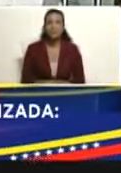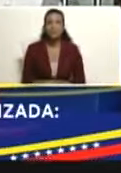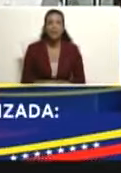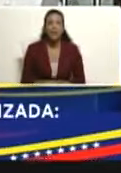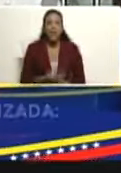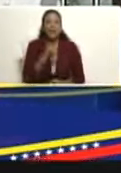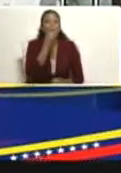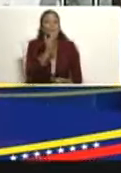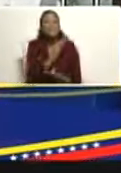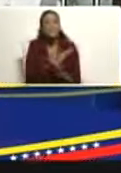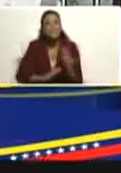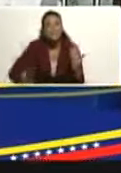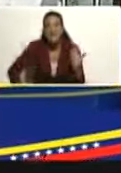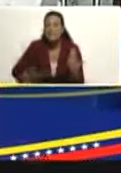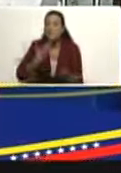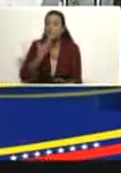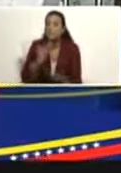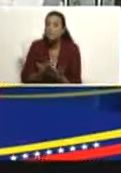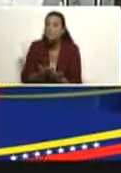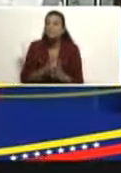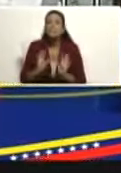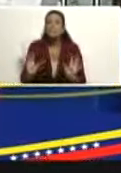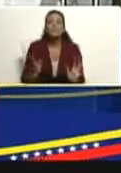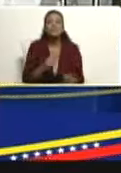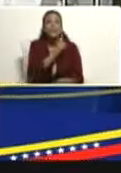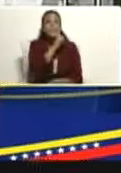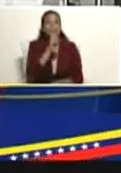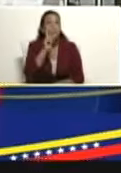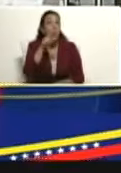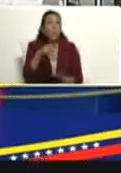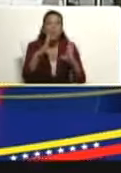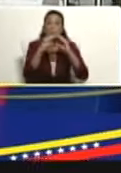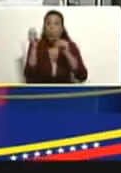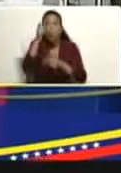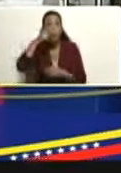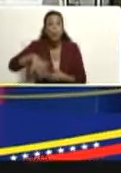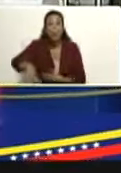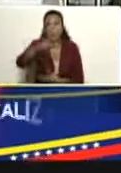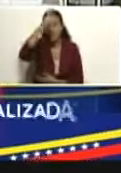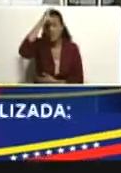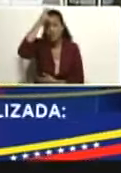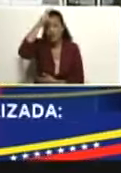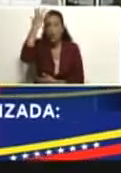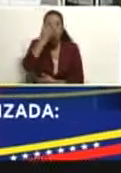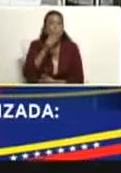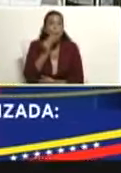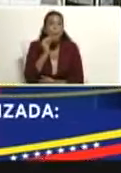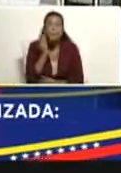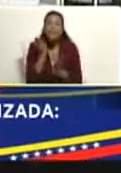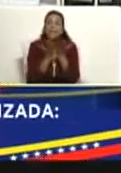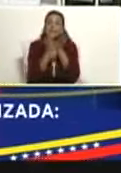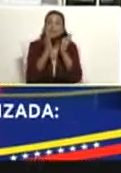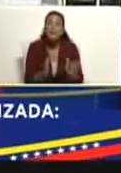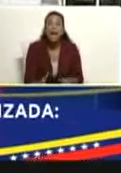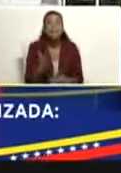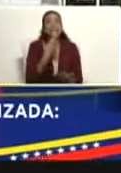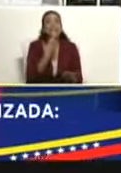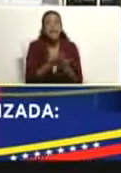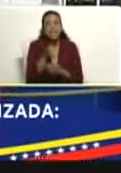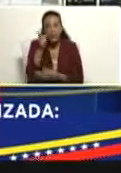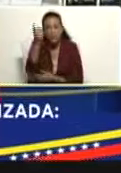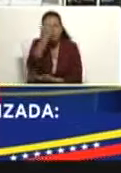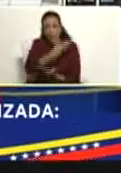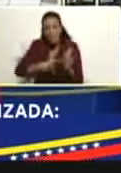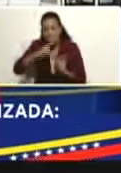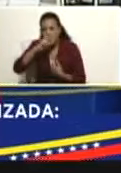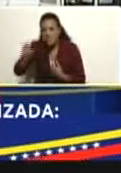Bueno, presidente, permítame también a nombre de todo el pueblo falconiano, de esta juventud, que gracias a usted,